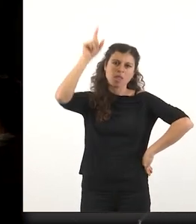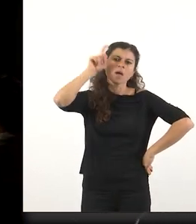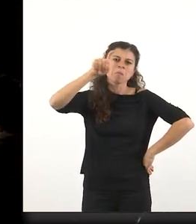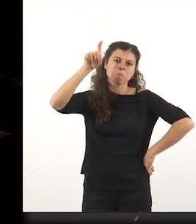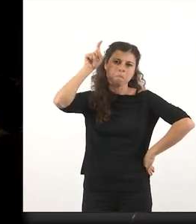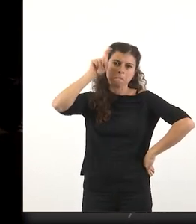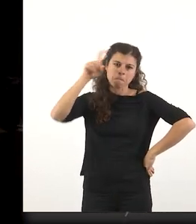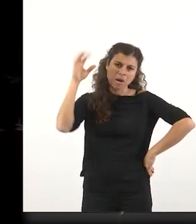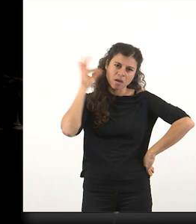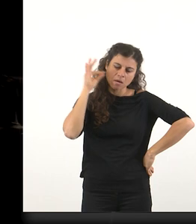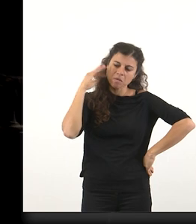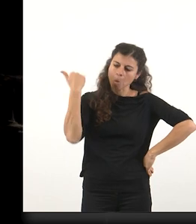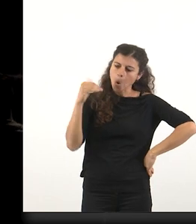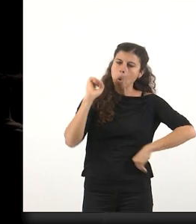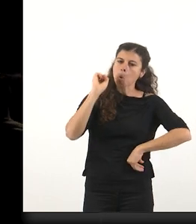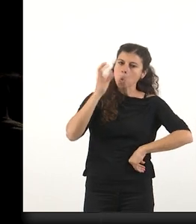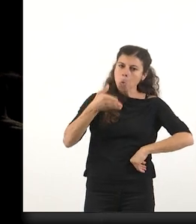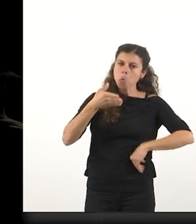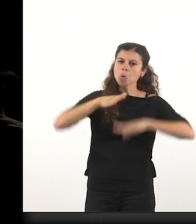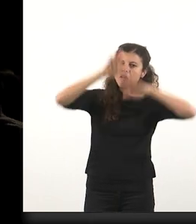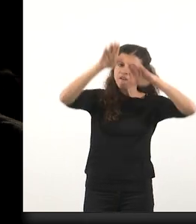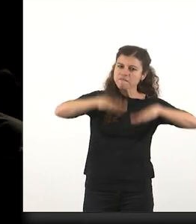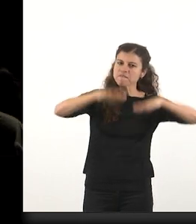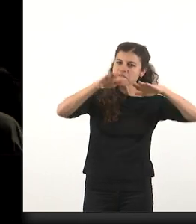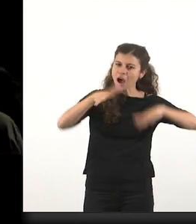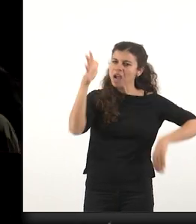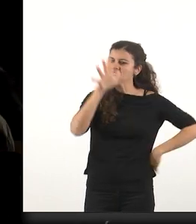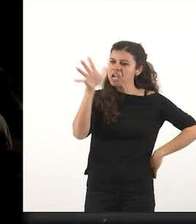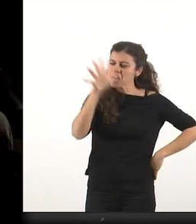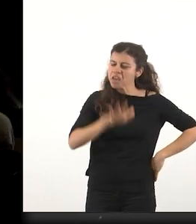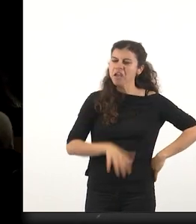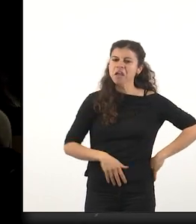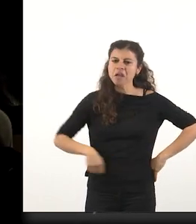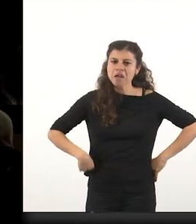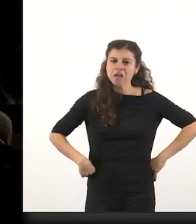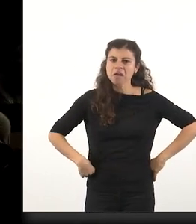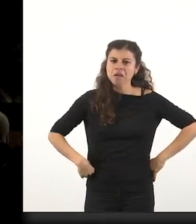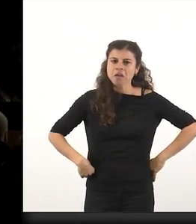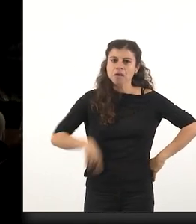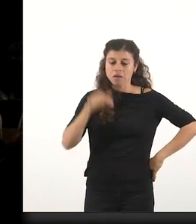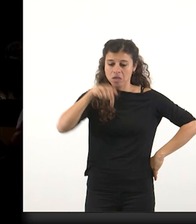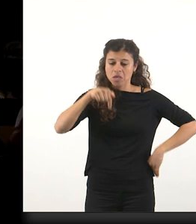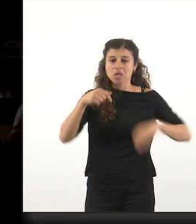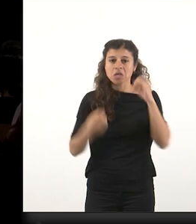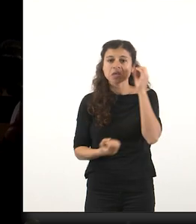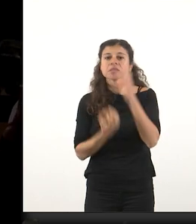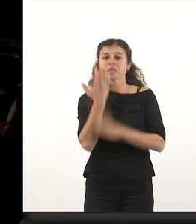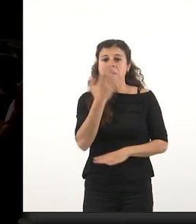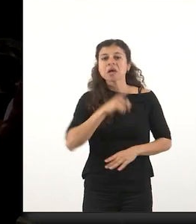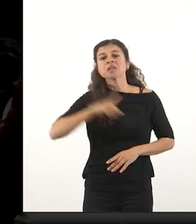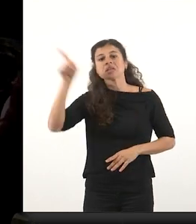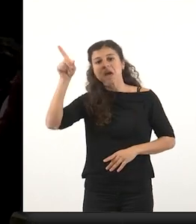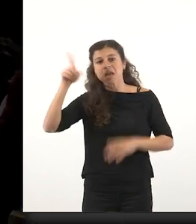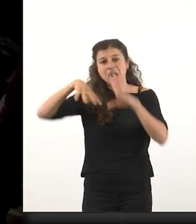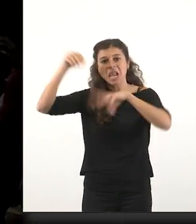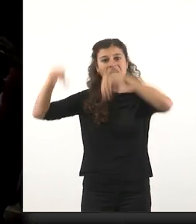Menudo club de fans se le ha salido usted en Jerez, maestra. Porque esta mañana ahí en la Sierra en Olvera no le aplaudían ni